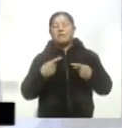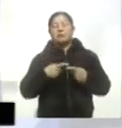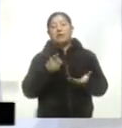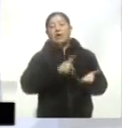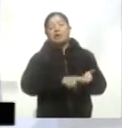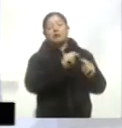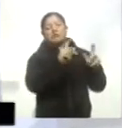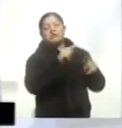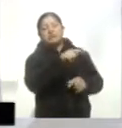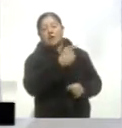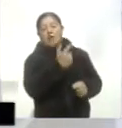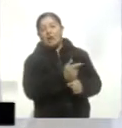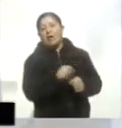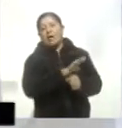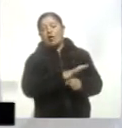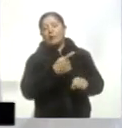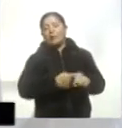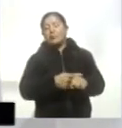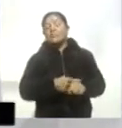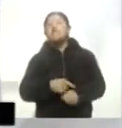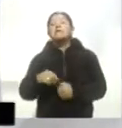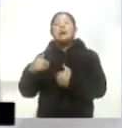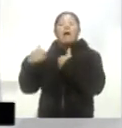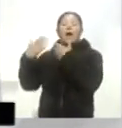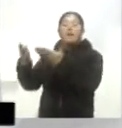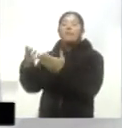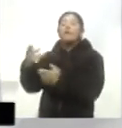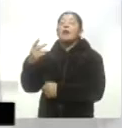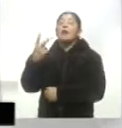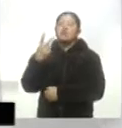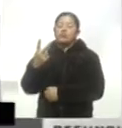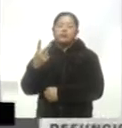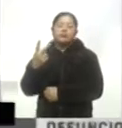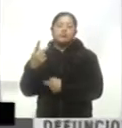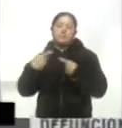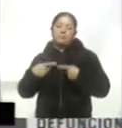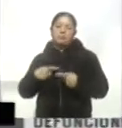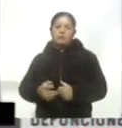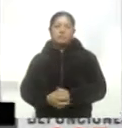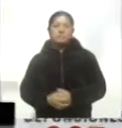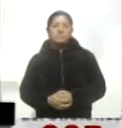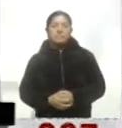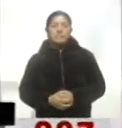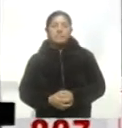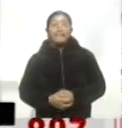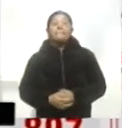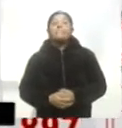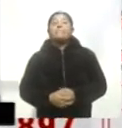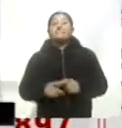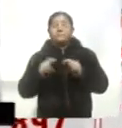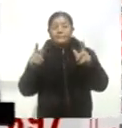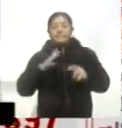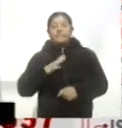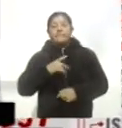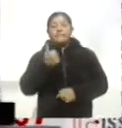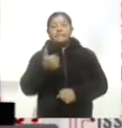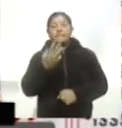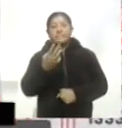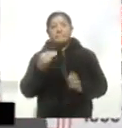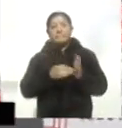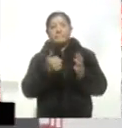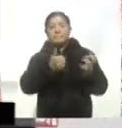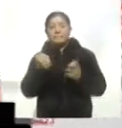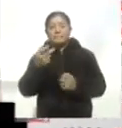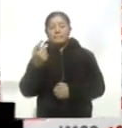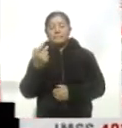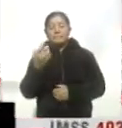de COVID-19 de tlaxcaltecas identificados en el estado y 2 en otras entidades. De esta manera, el estado registra 3.609 personas